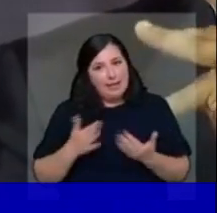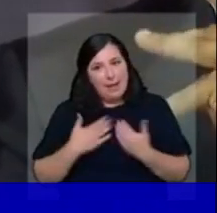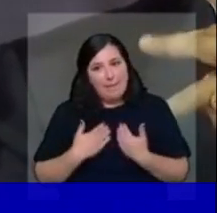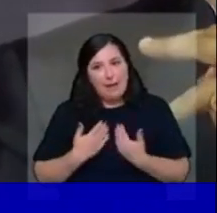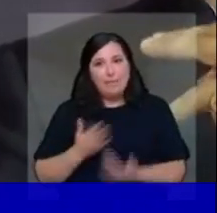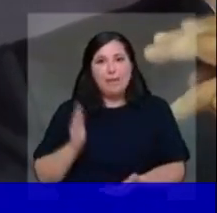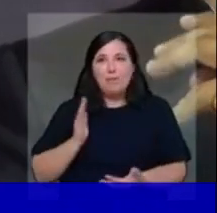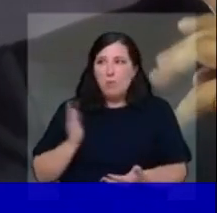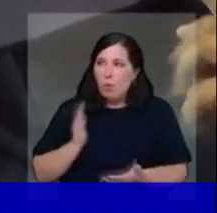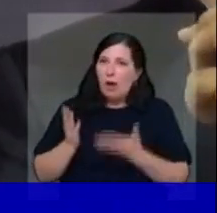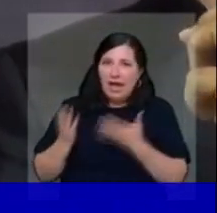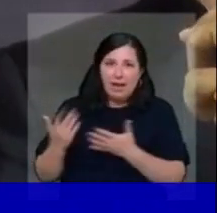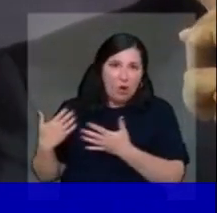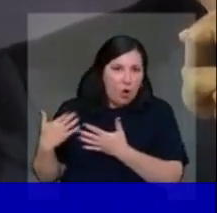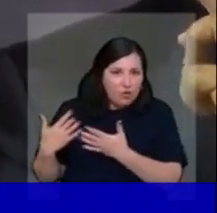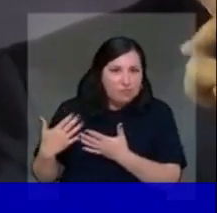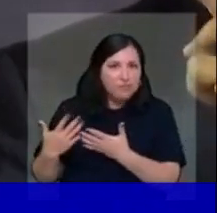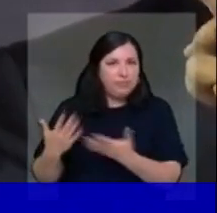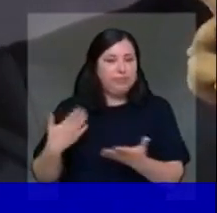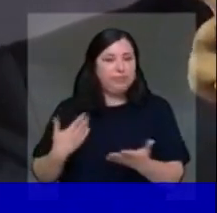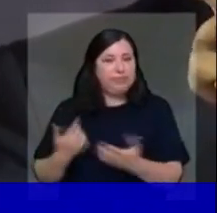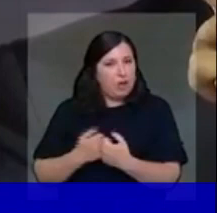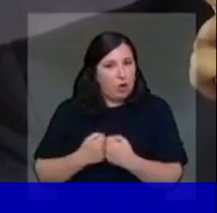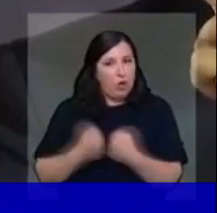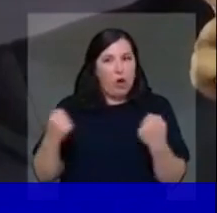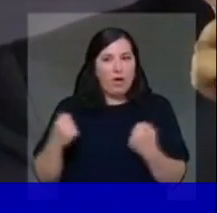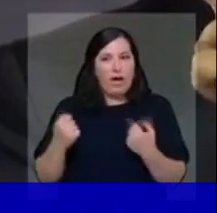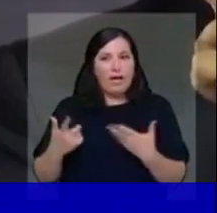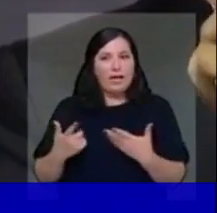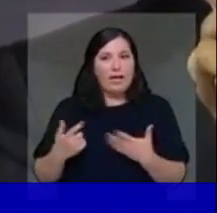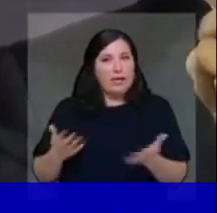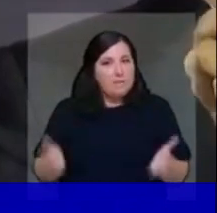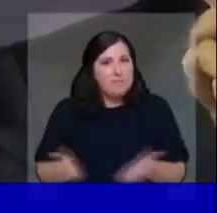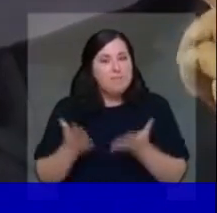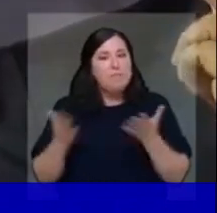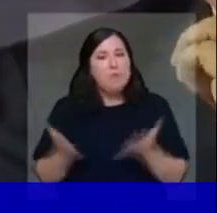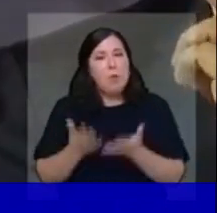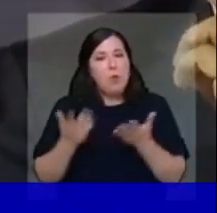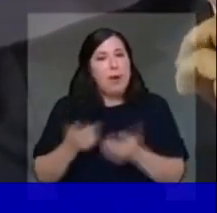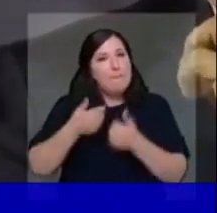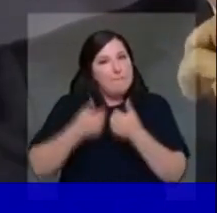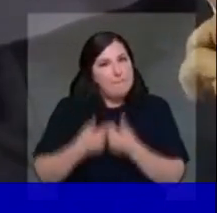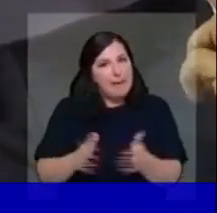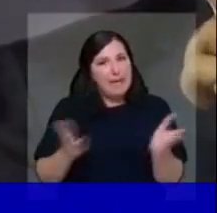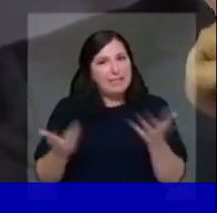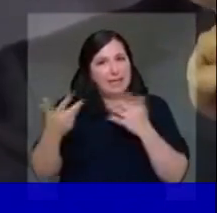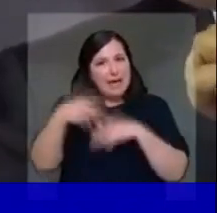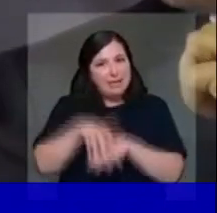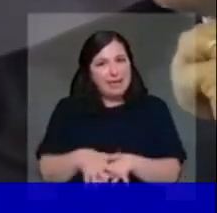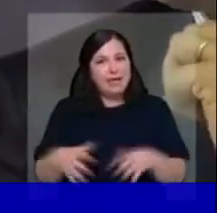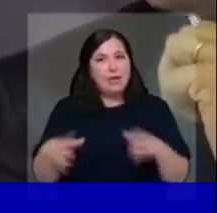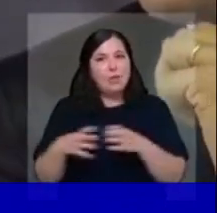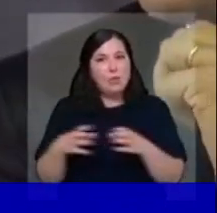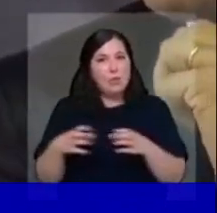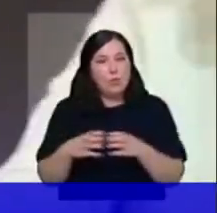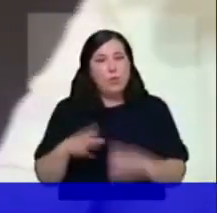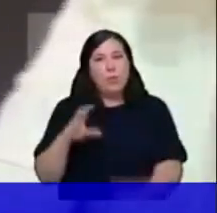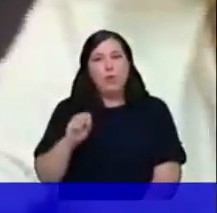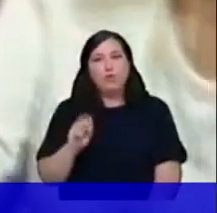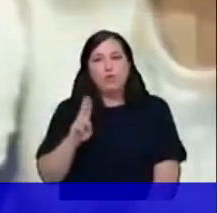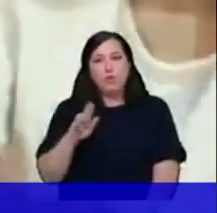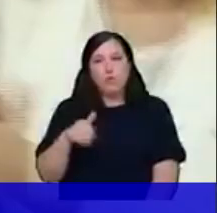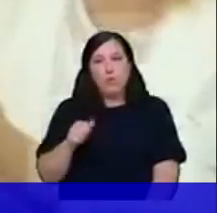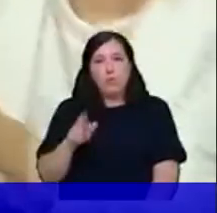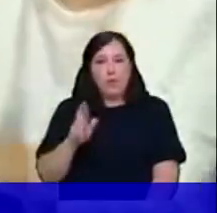con esta trayectoria, coraje y empuje empiece a formar parte del movimiento Sumar.